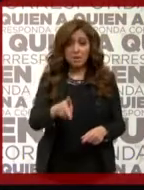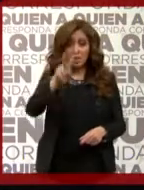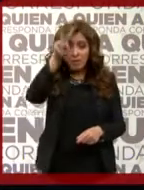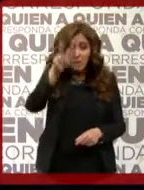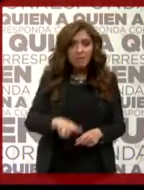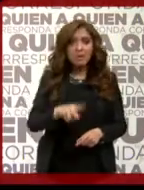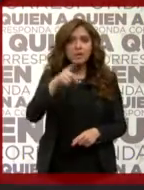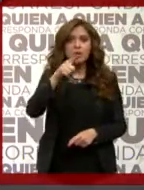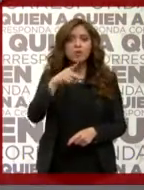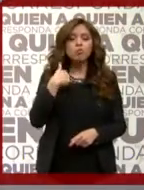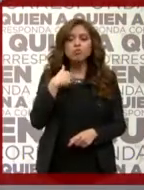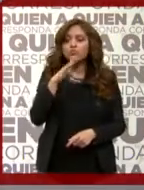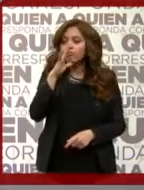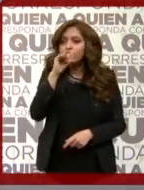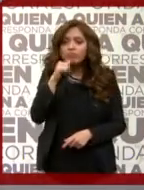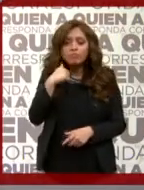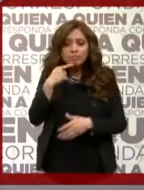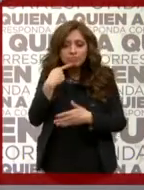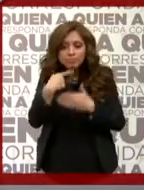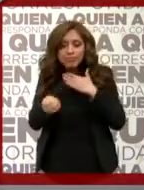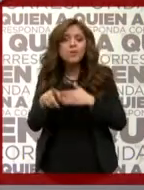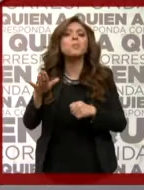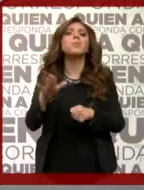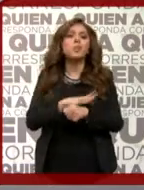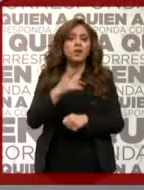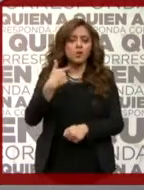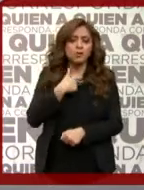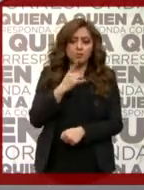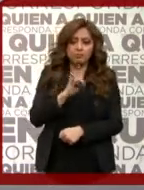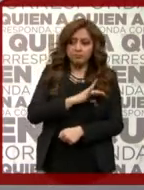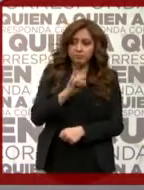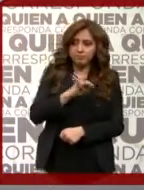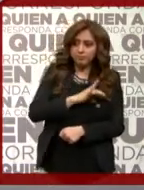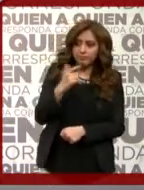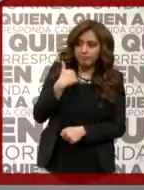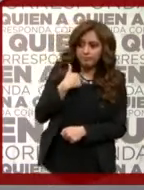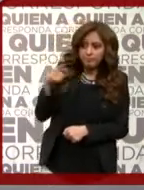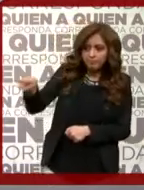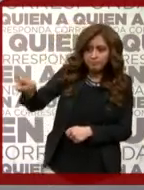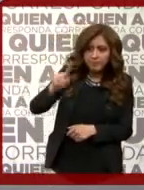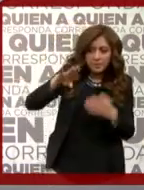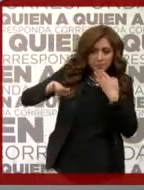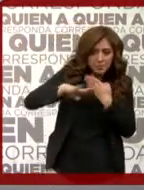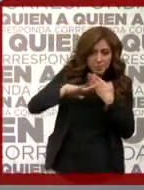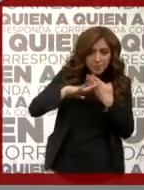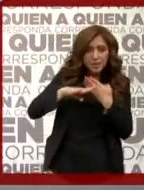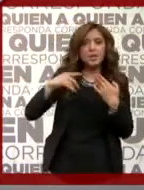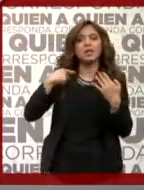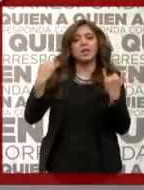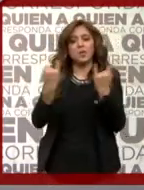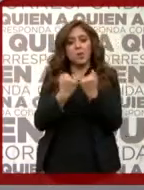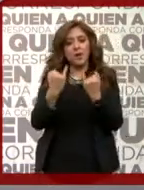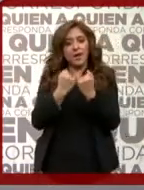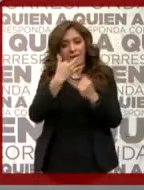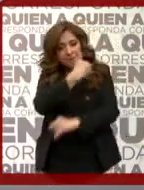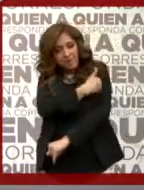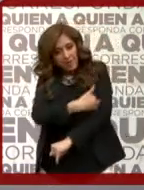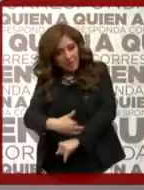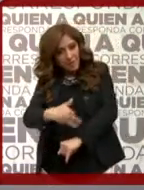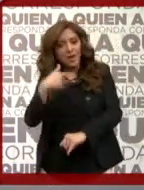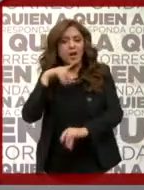impidió denunciar. Por miedo a ser agredida por parte de él y que mi familia recibiera algún tipo